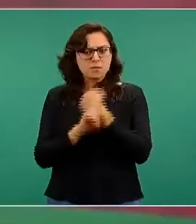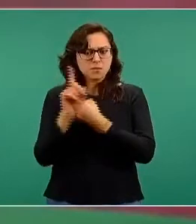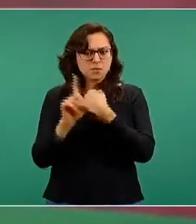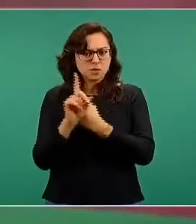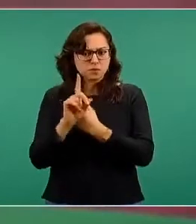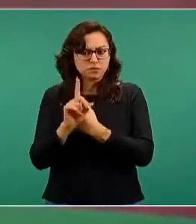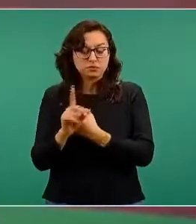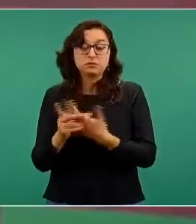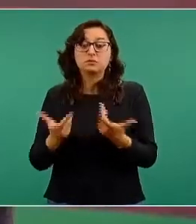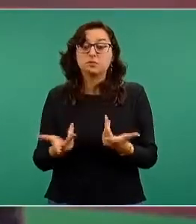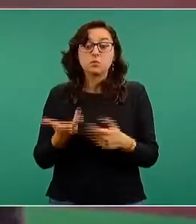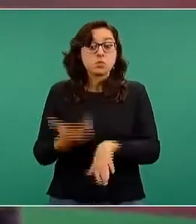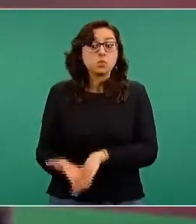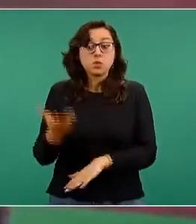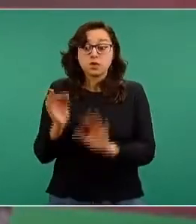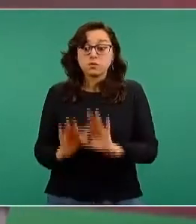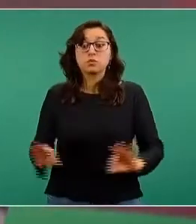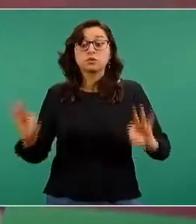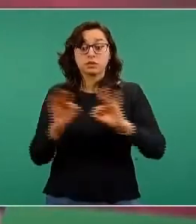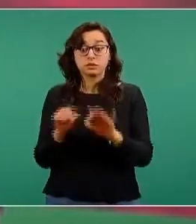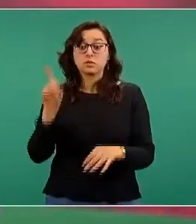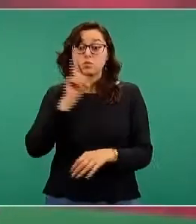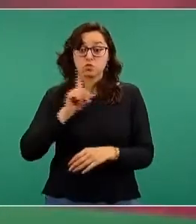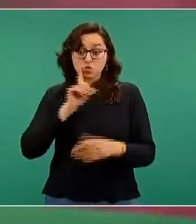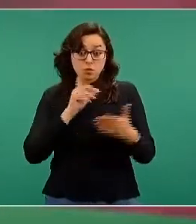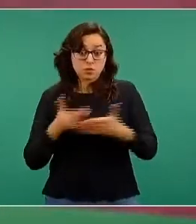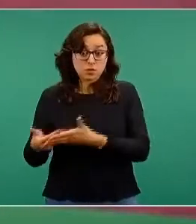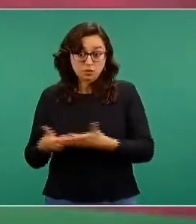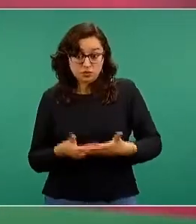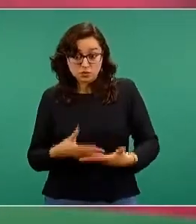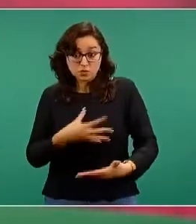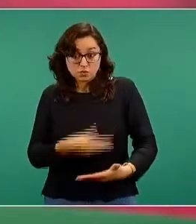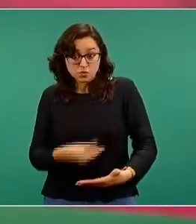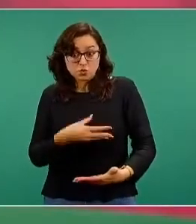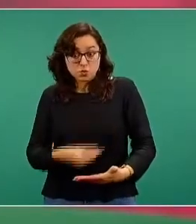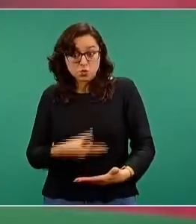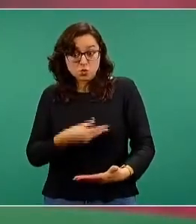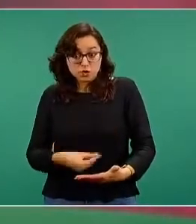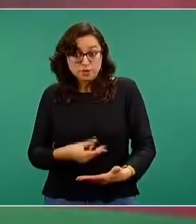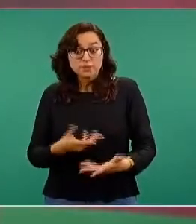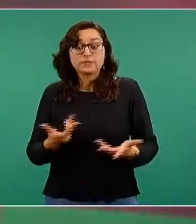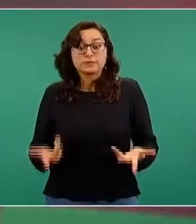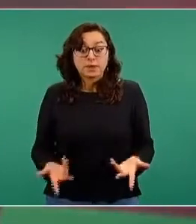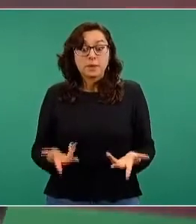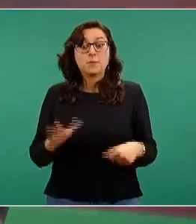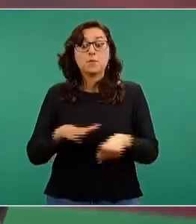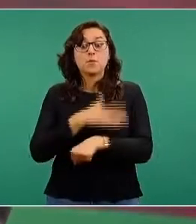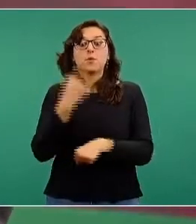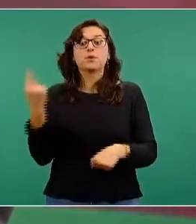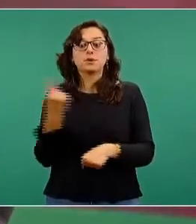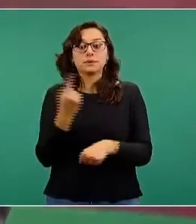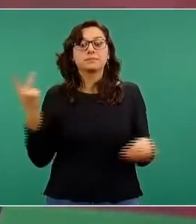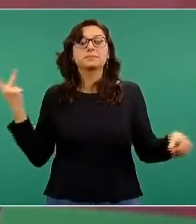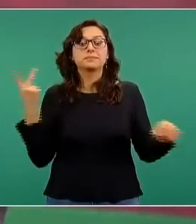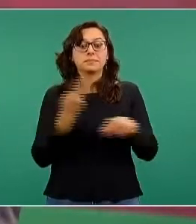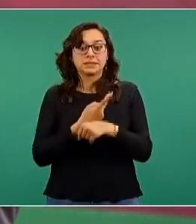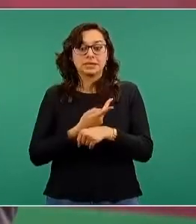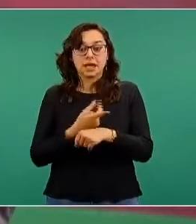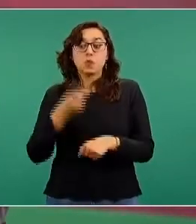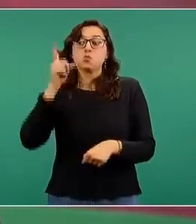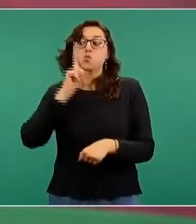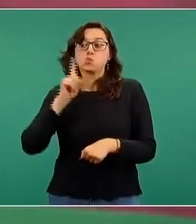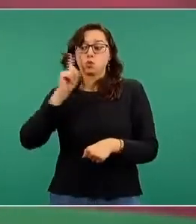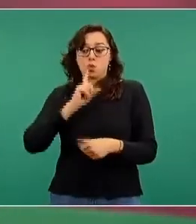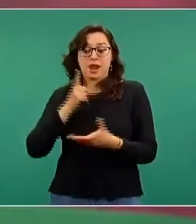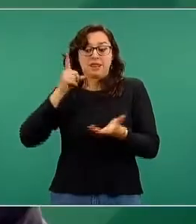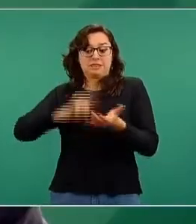es importantísimo, es muy, muy importante. Es probable que parte de la respuesta inmune involucra anticuerpos que se